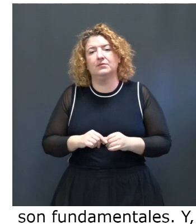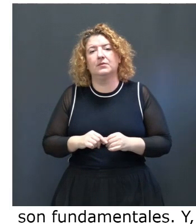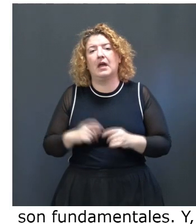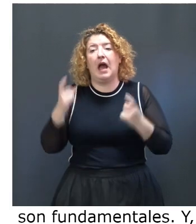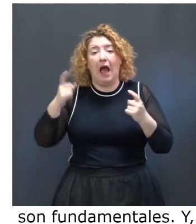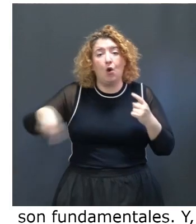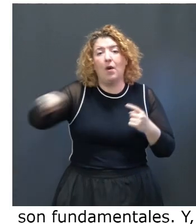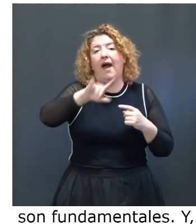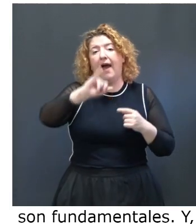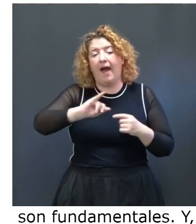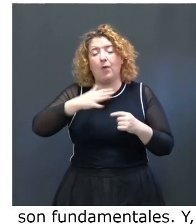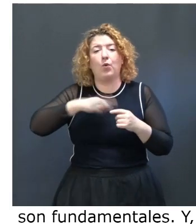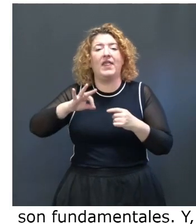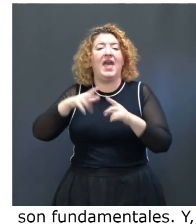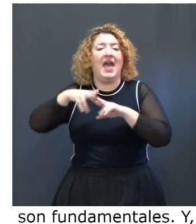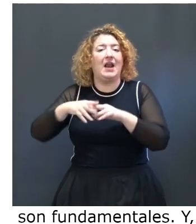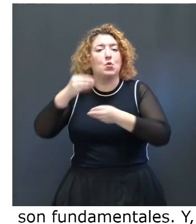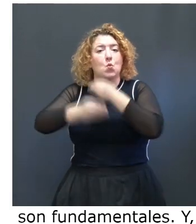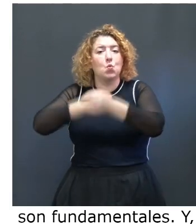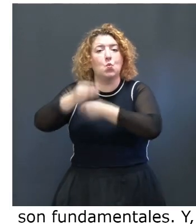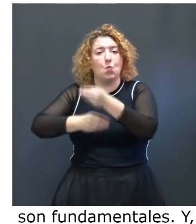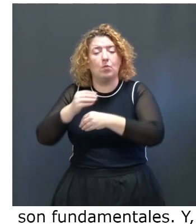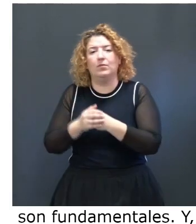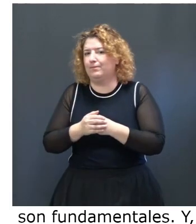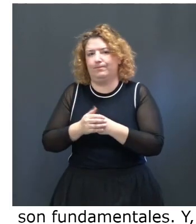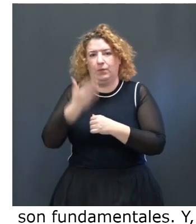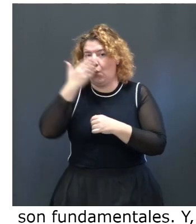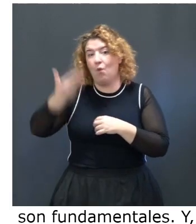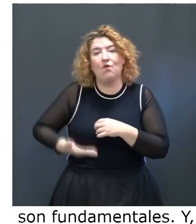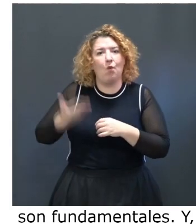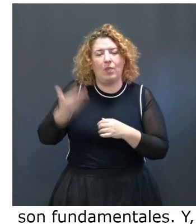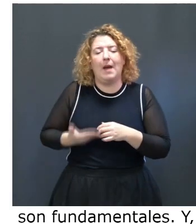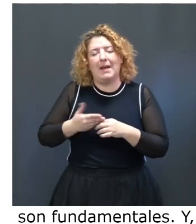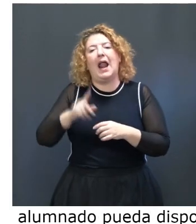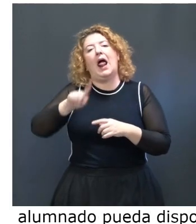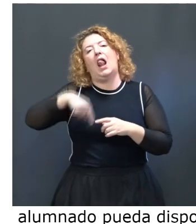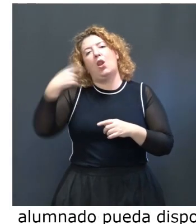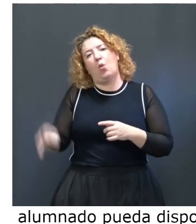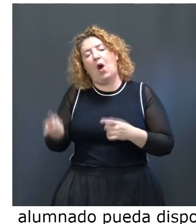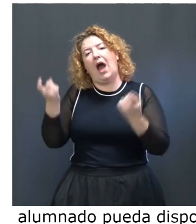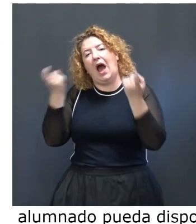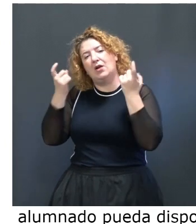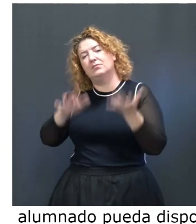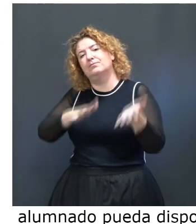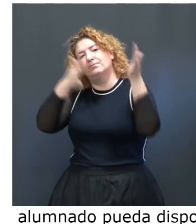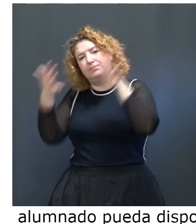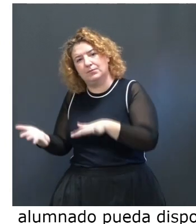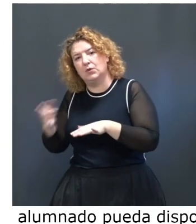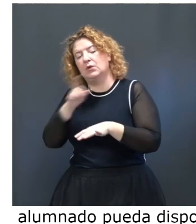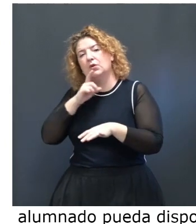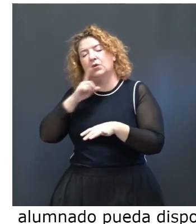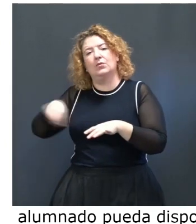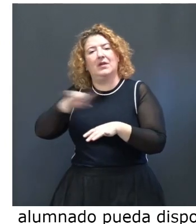manejar todas estas herramientas, eso es fundamental para que luego lo pueda trasladar con el alumnado el uso correcto de